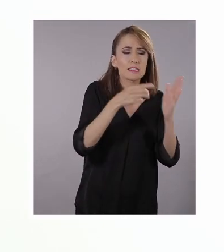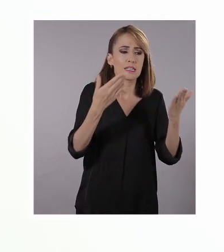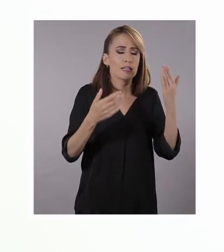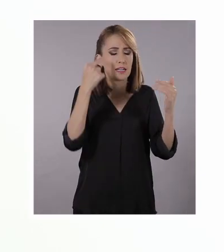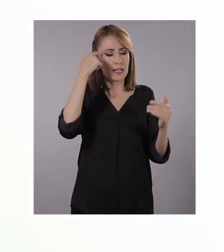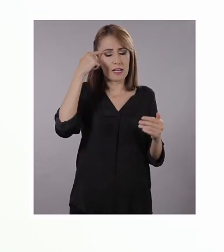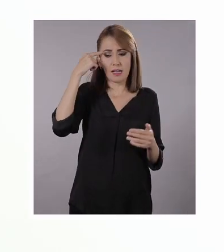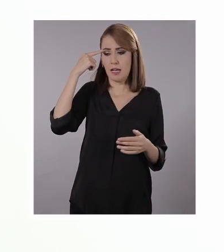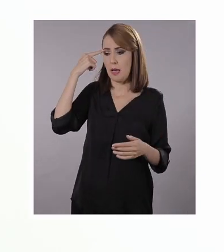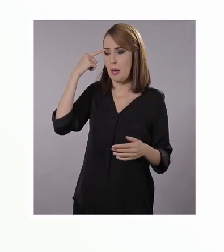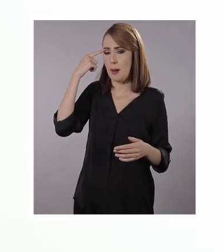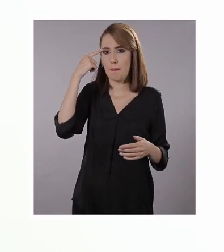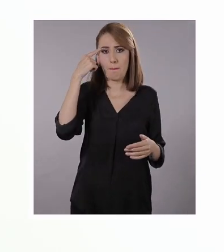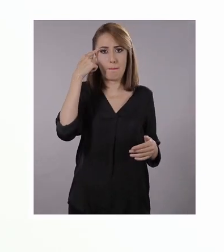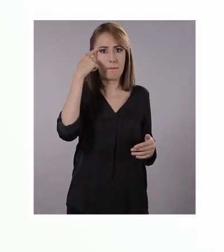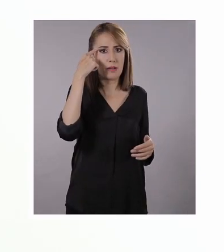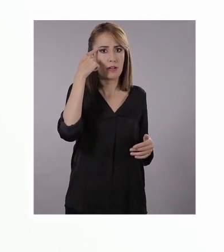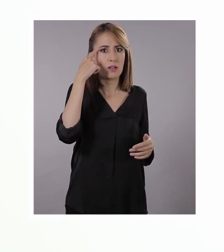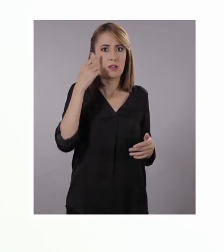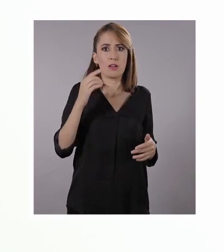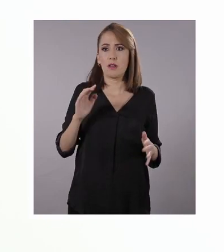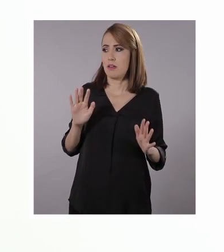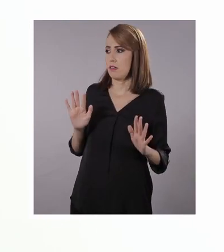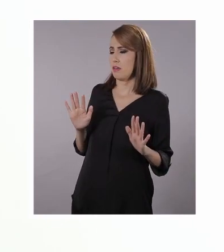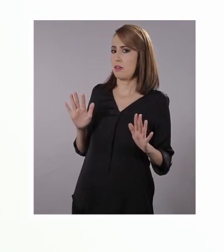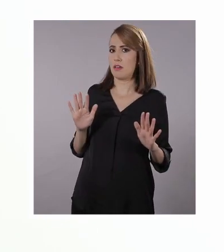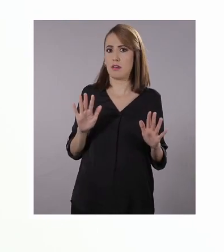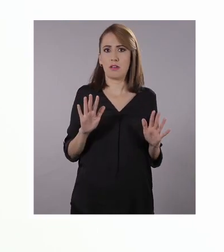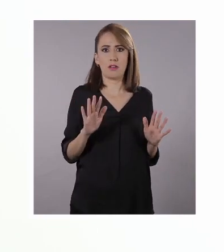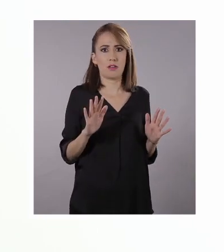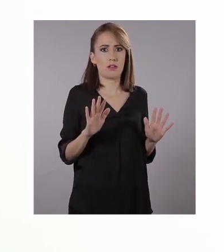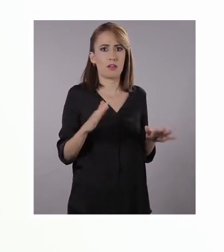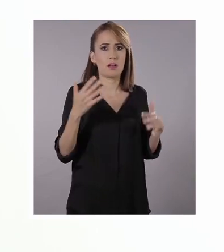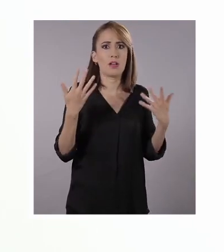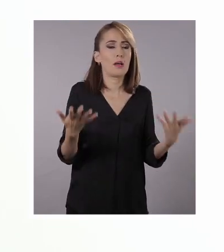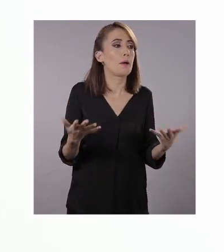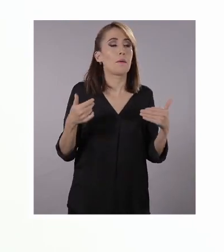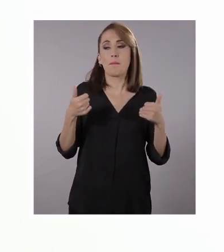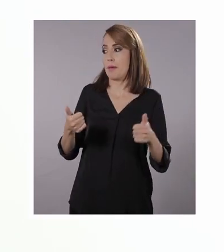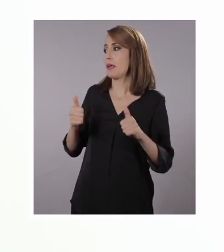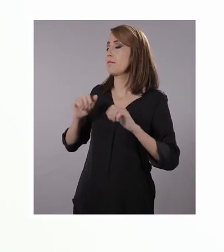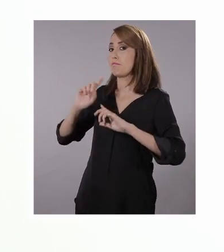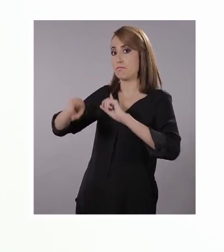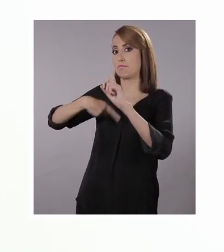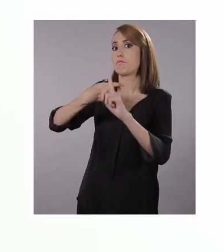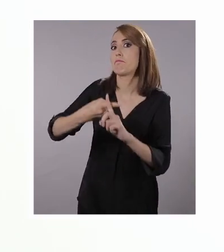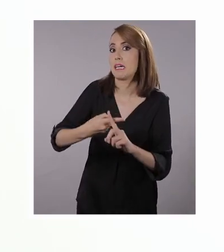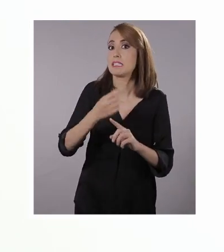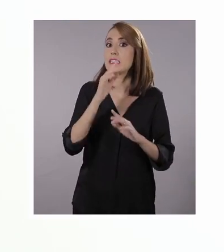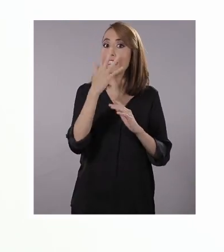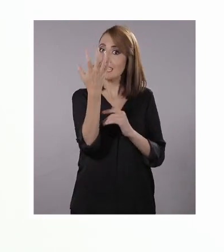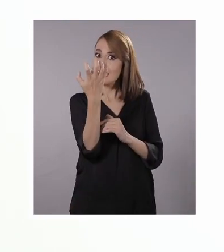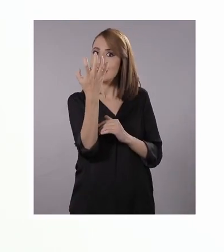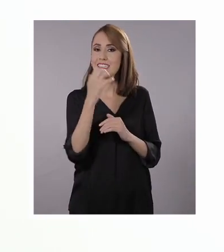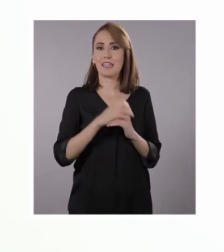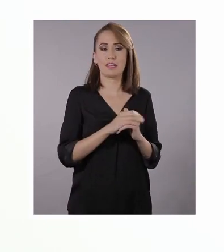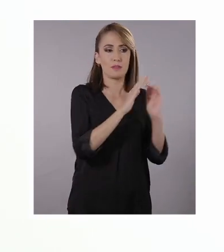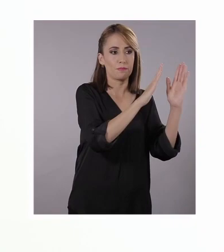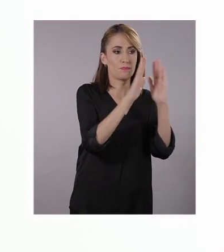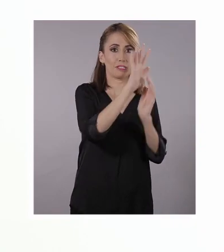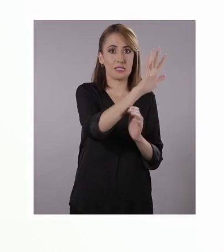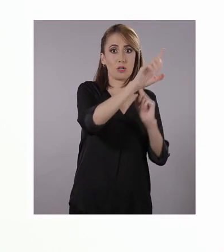Sería... Tienes 3 segundos. Ayúdame. Más 15. ¡Ay! Pero déjanos contar. Bueno, está bien, perfecto, correcto. 5 más